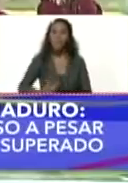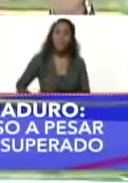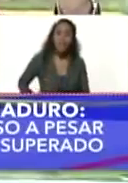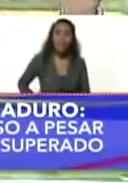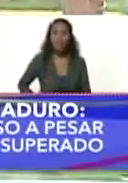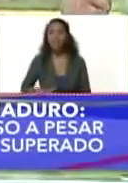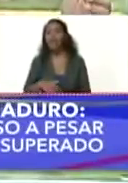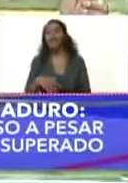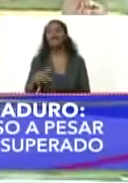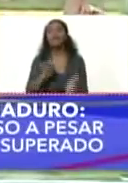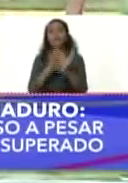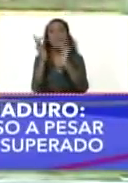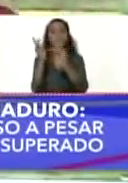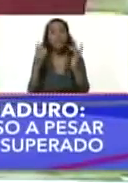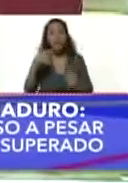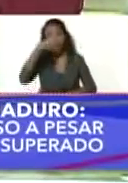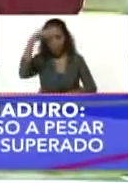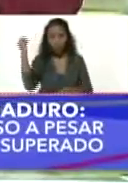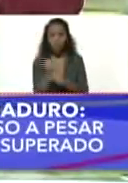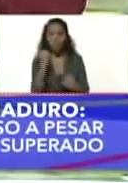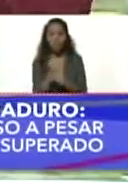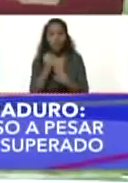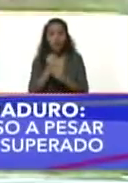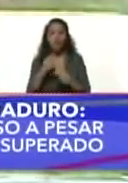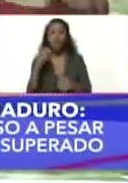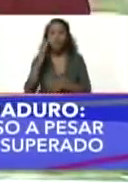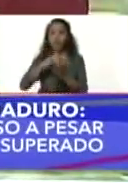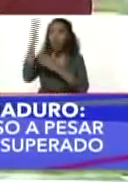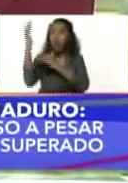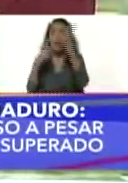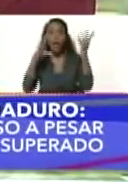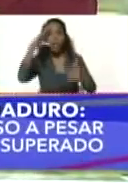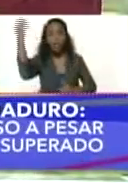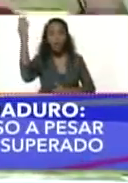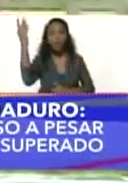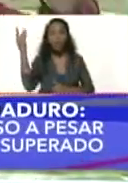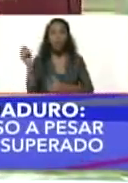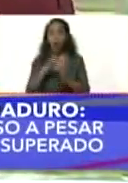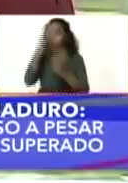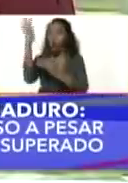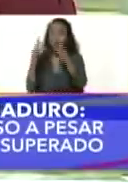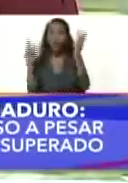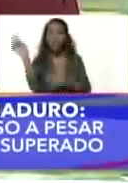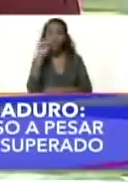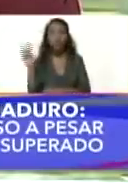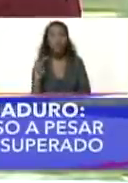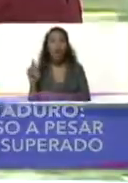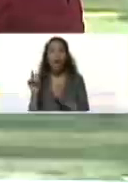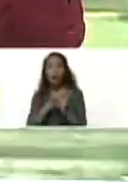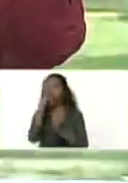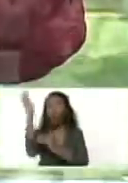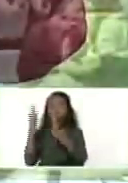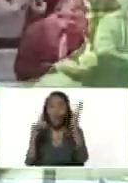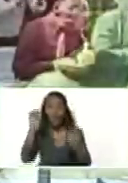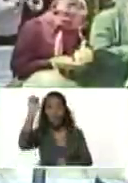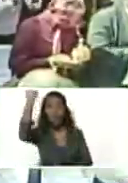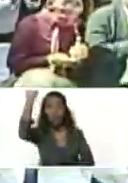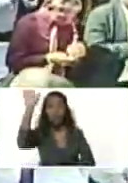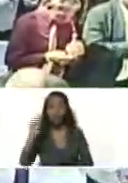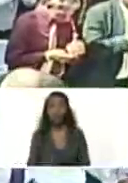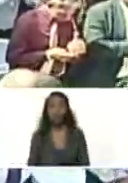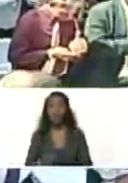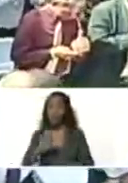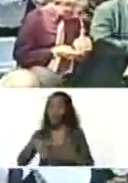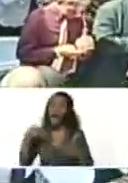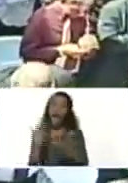cristiano y obrero de Venezuela. ¡Gloria a Dios! ¡Gloria a Venezuela! ¡Gloria al futuro! ¡Hasta